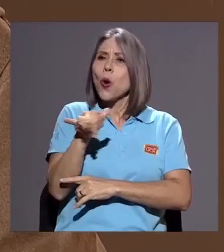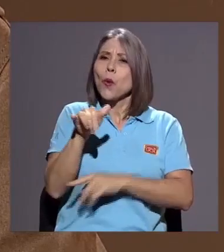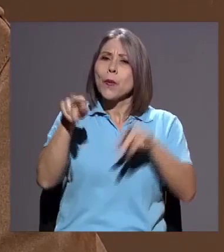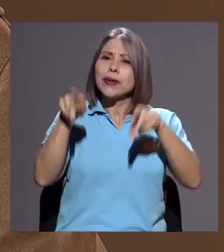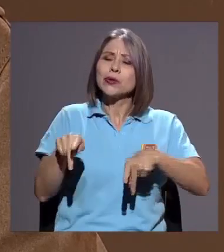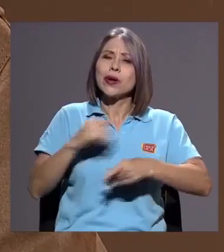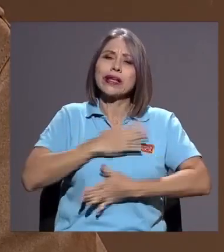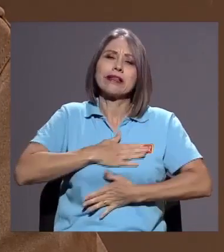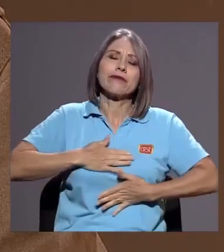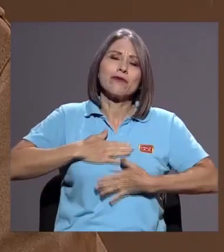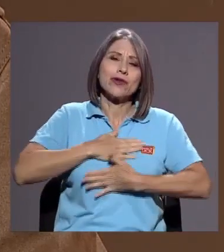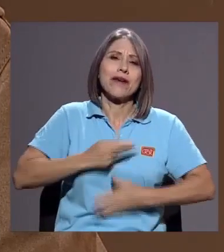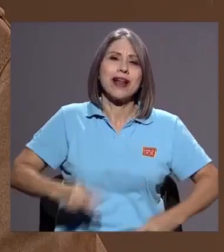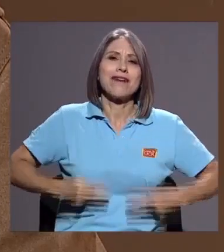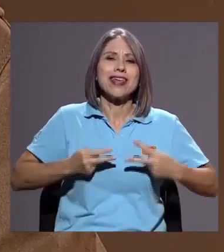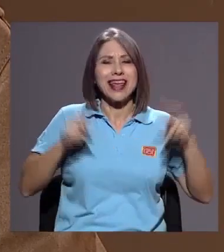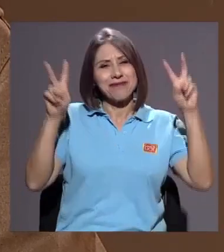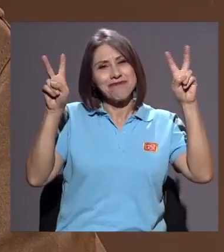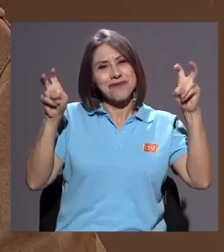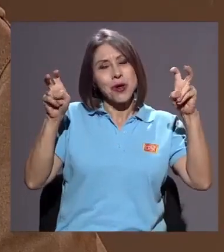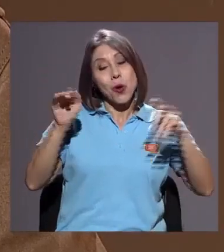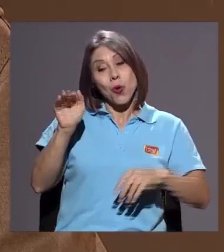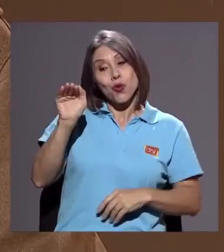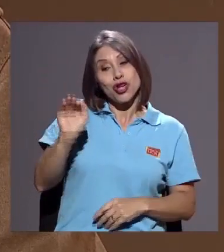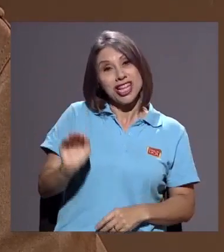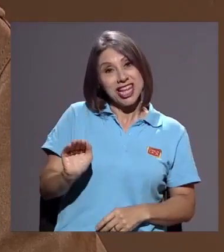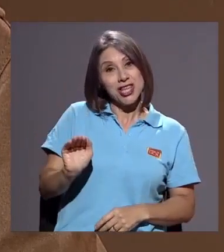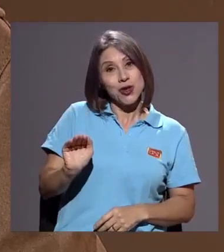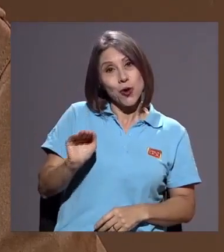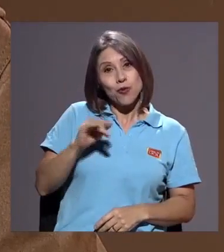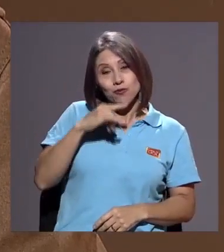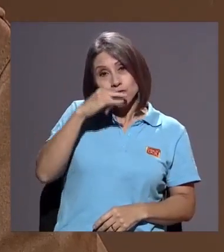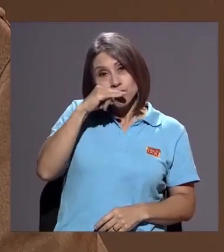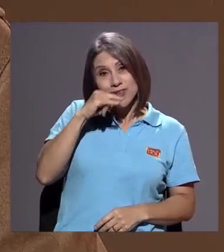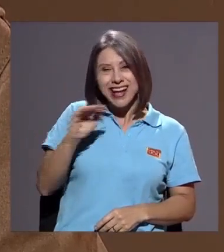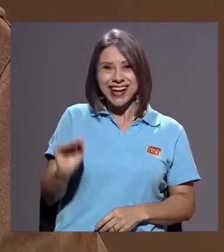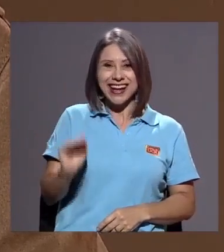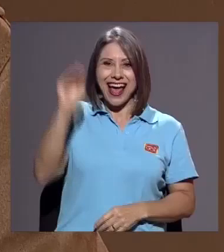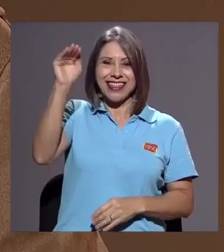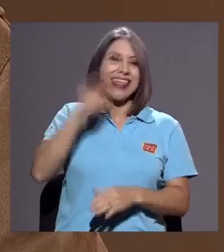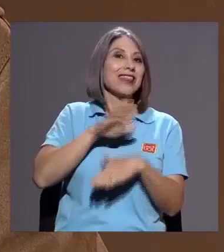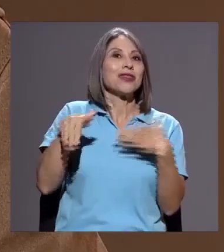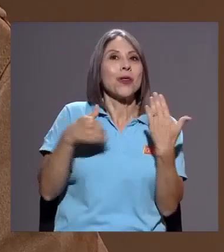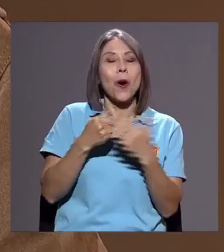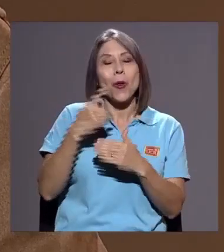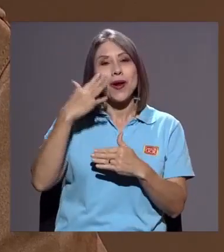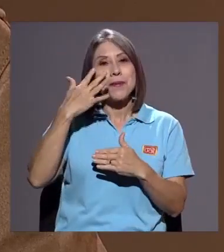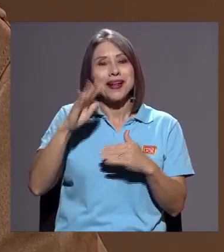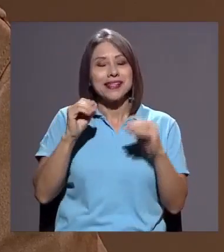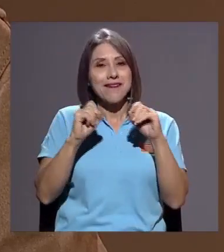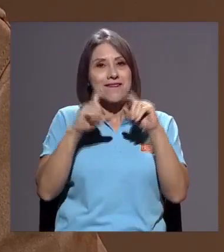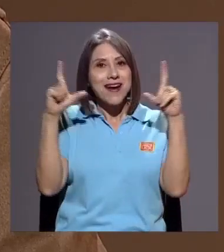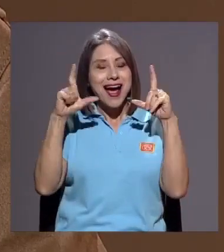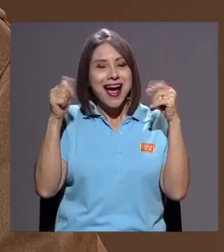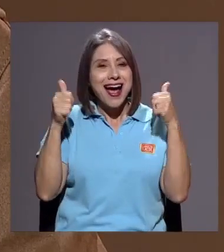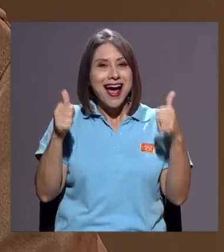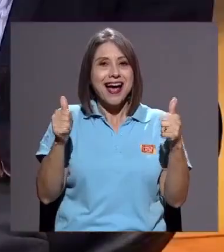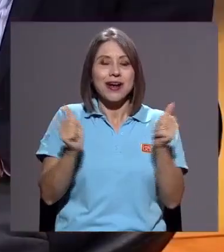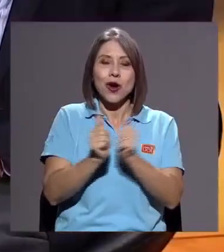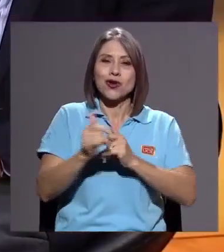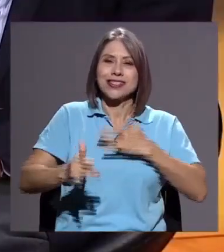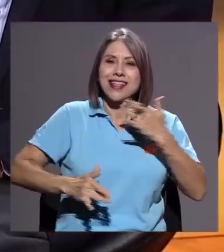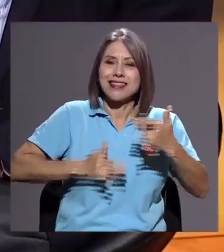era un niño grande, que todo le parecía fantástico, con un sentido del humor también muy, muy fino.